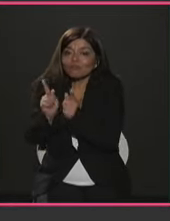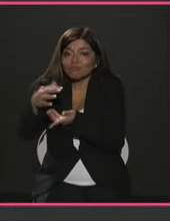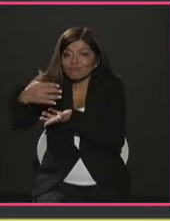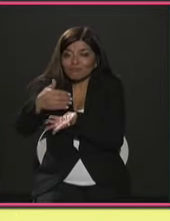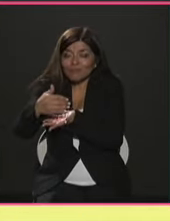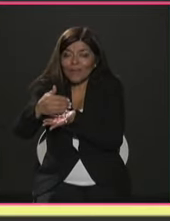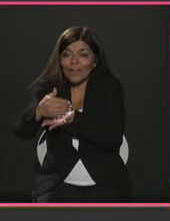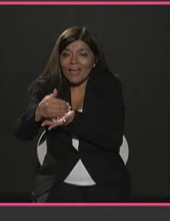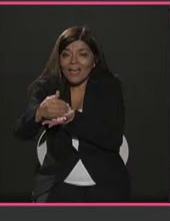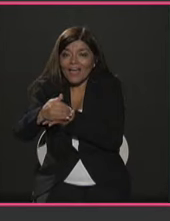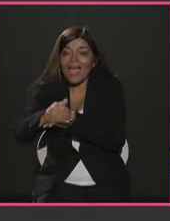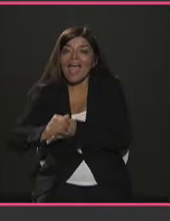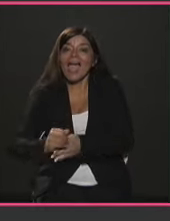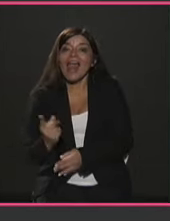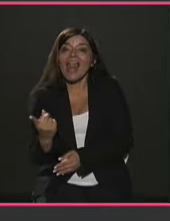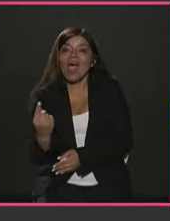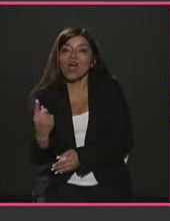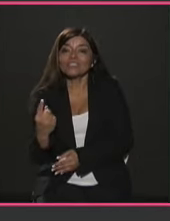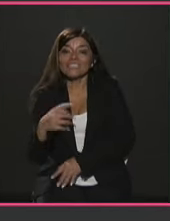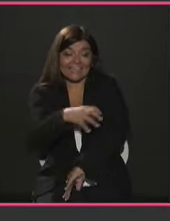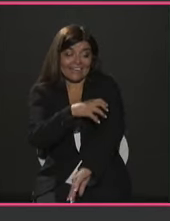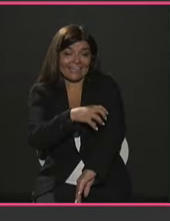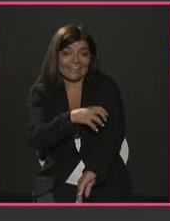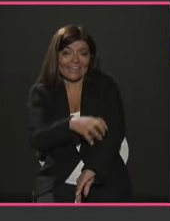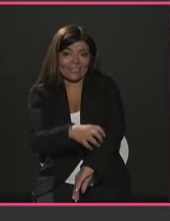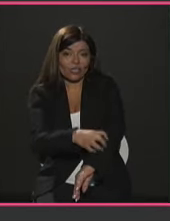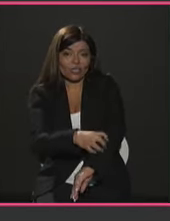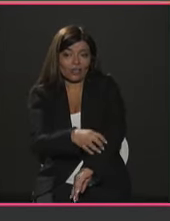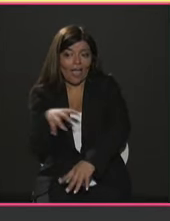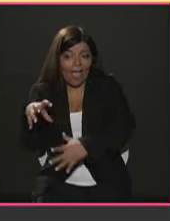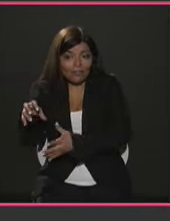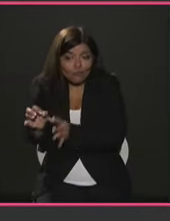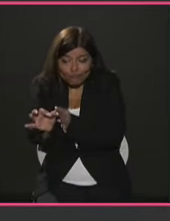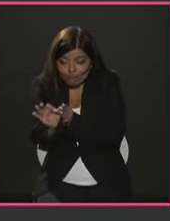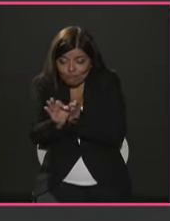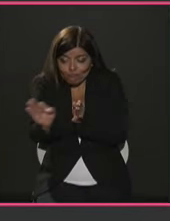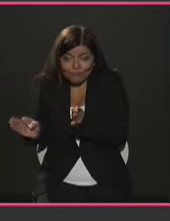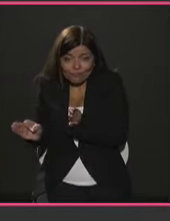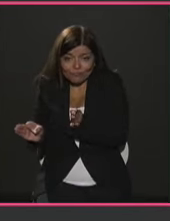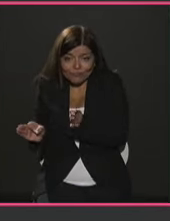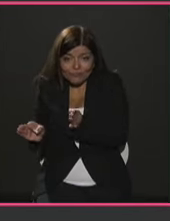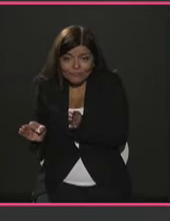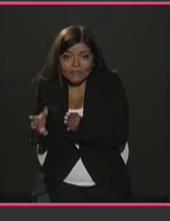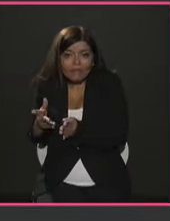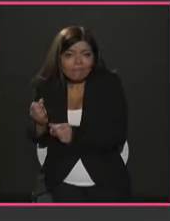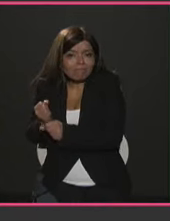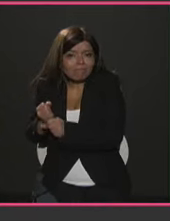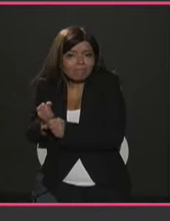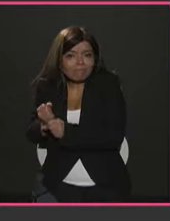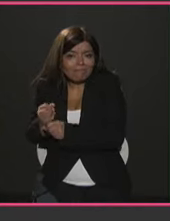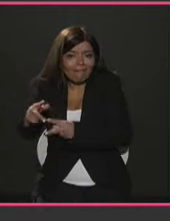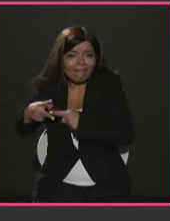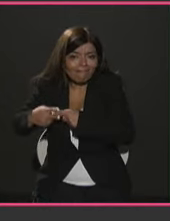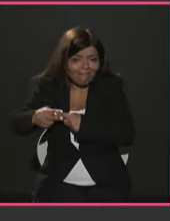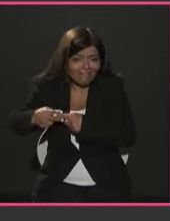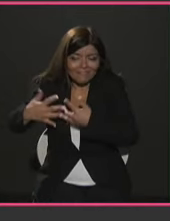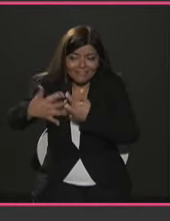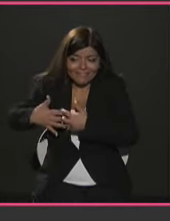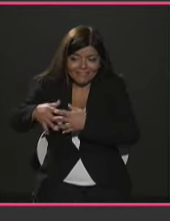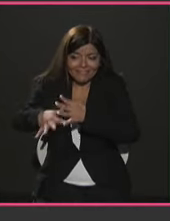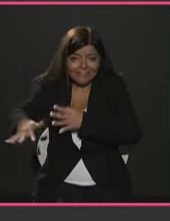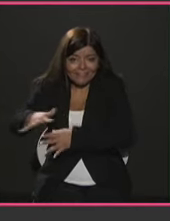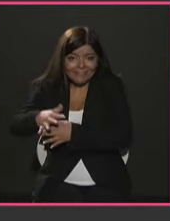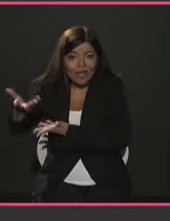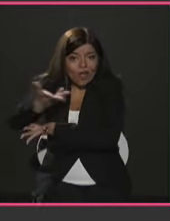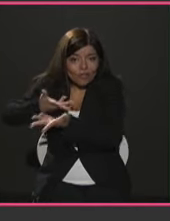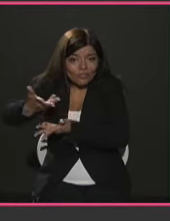en la deera región es compleja porque tiene relaciones porque tiene funciones porque tiene equipamientos porque necesita